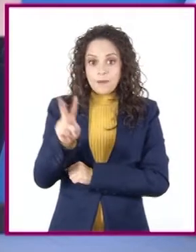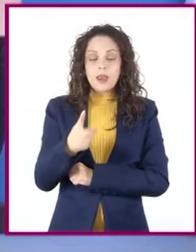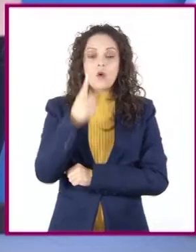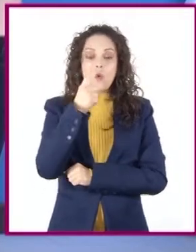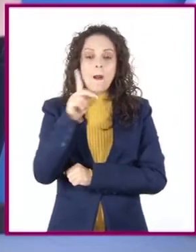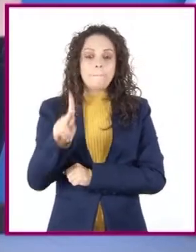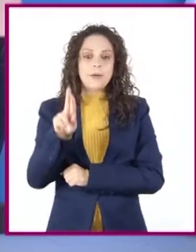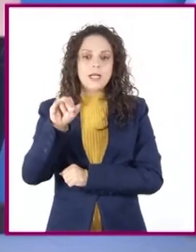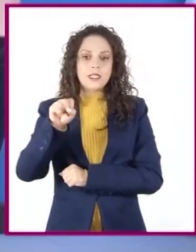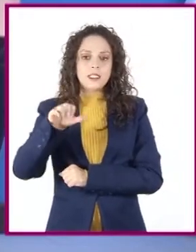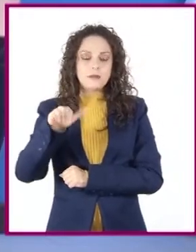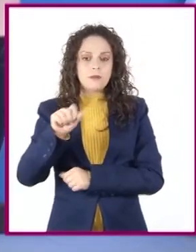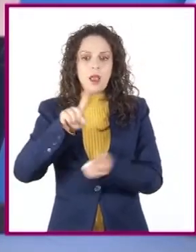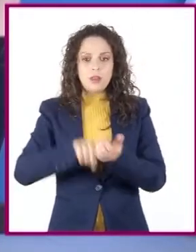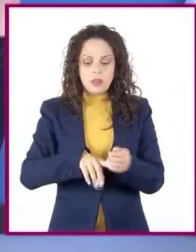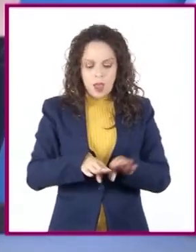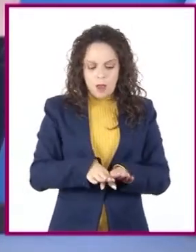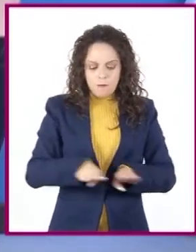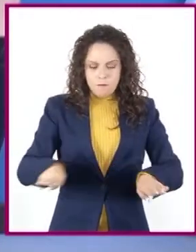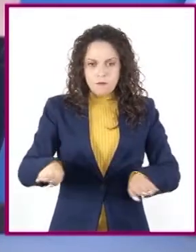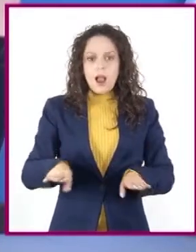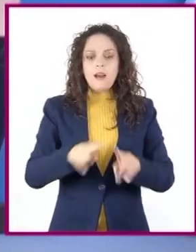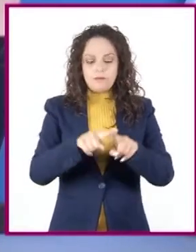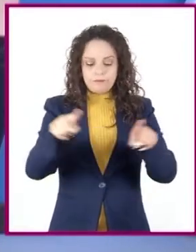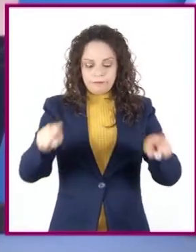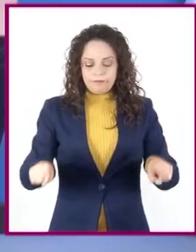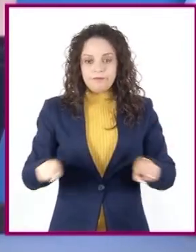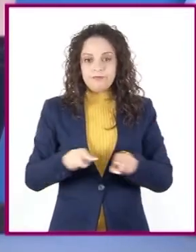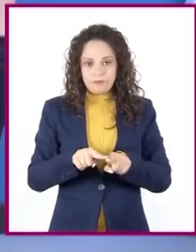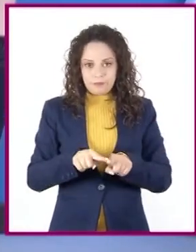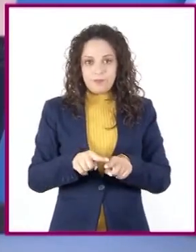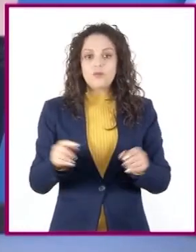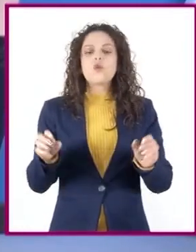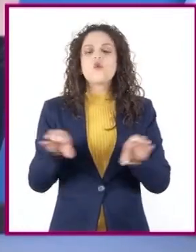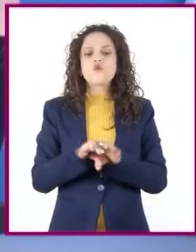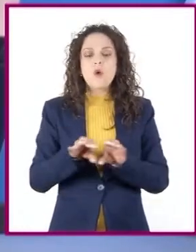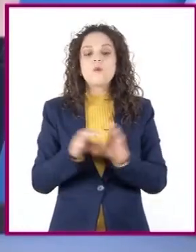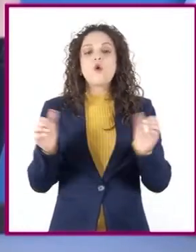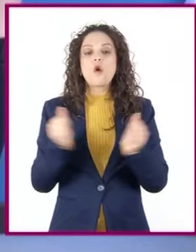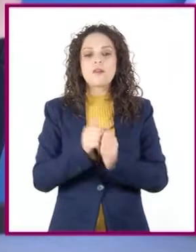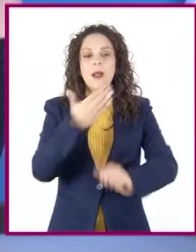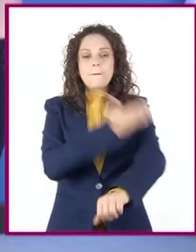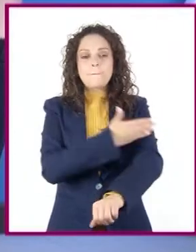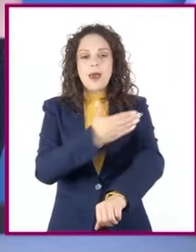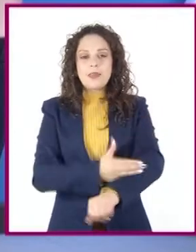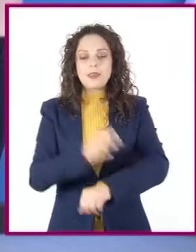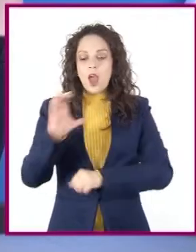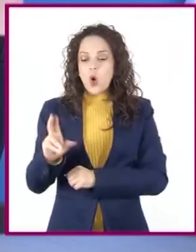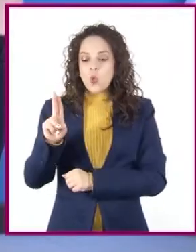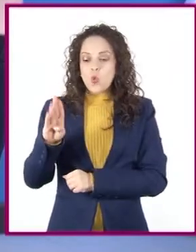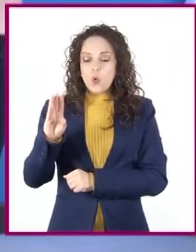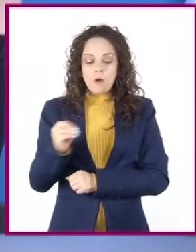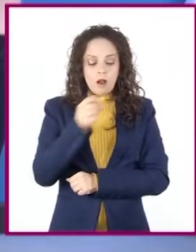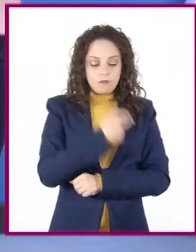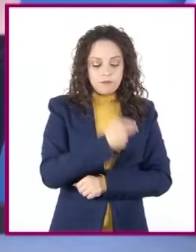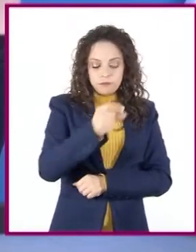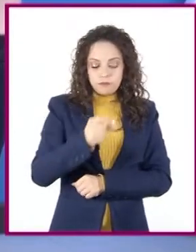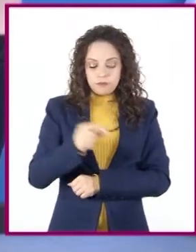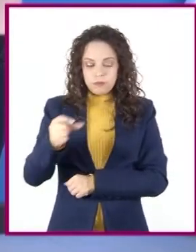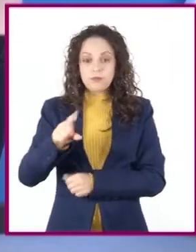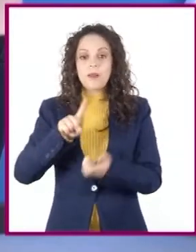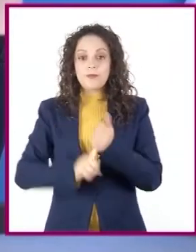prisma cuya base es rectangular y se hizo con pequeños cubos de madera que representan las unidades cúbicas.